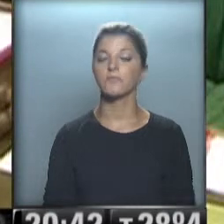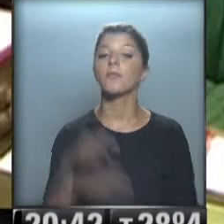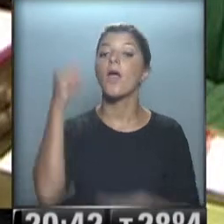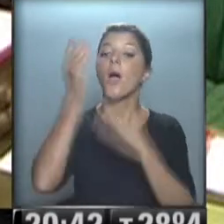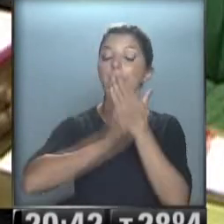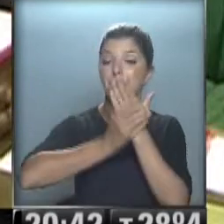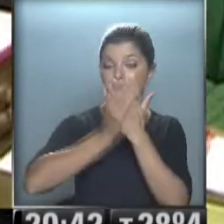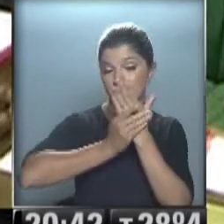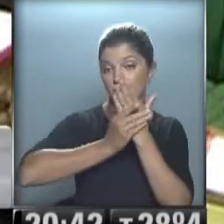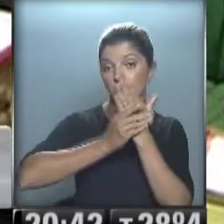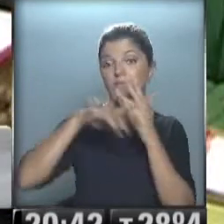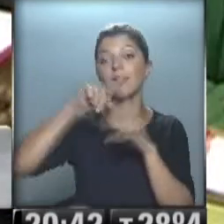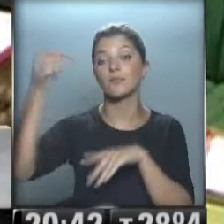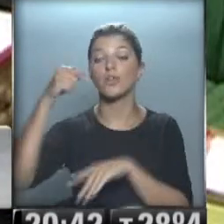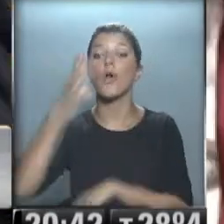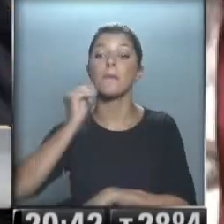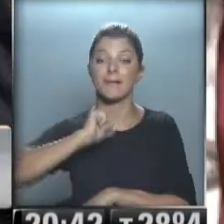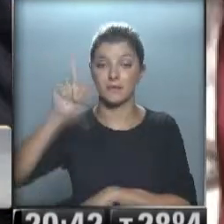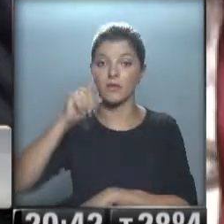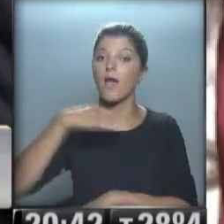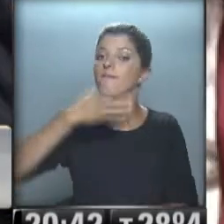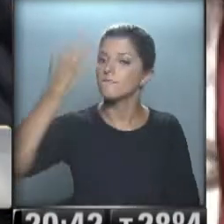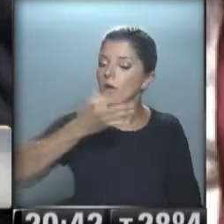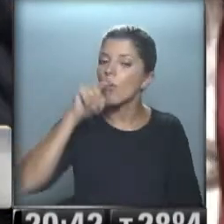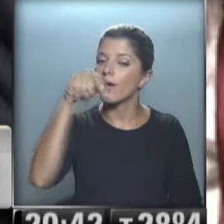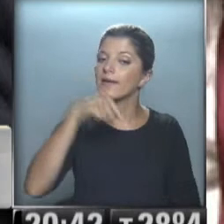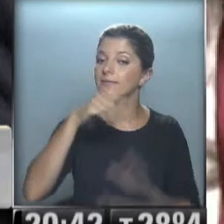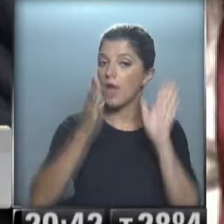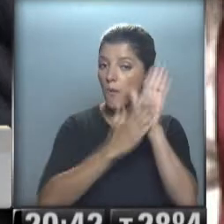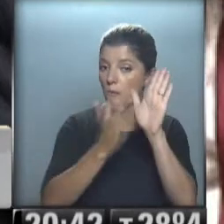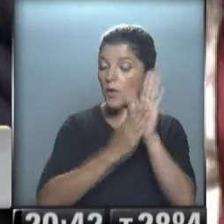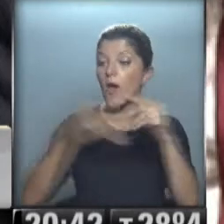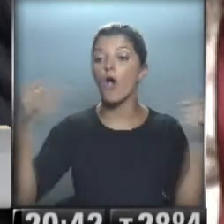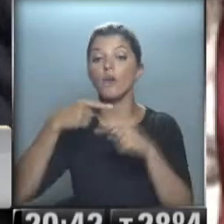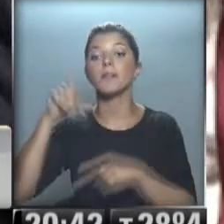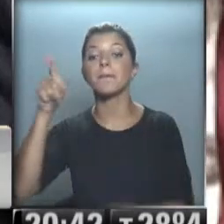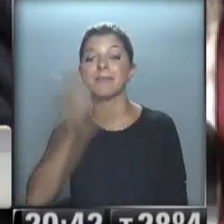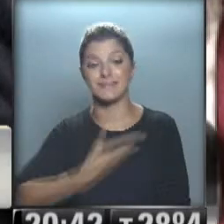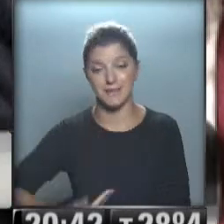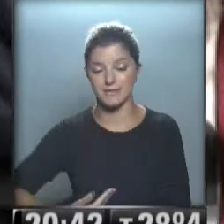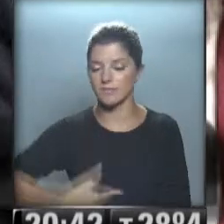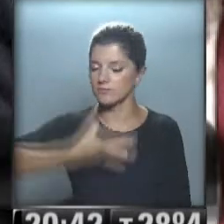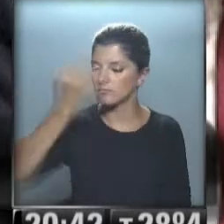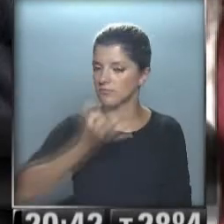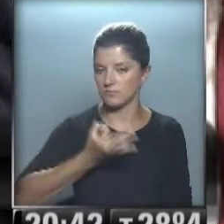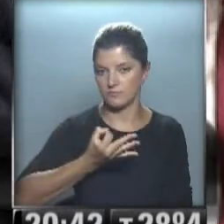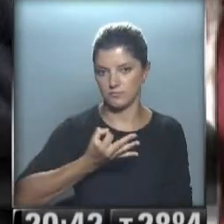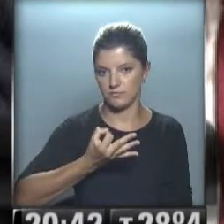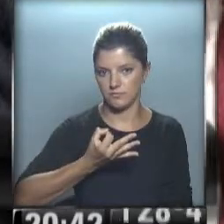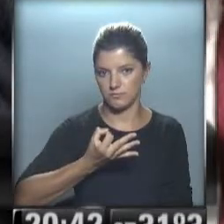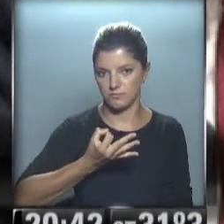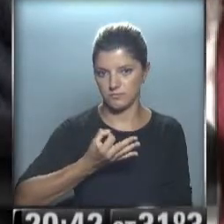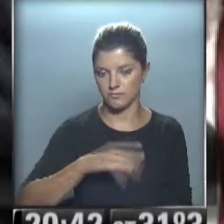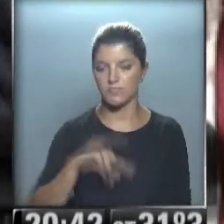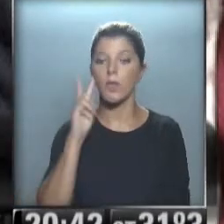del Exterior británico, William Hay, afirmó que la evidencia contra al-Assad es convincente. I've seen a lot of